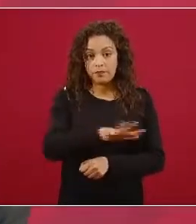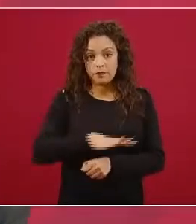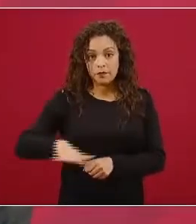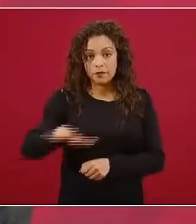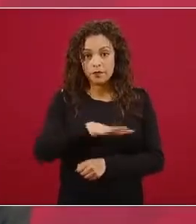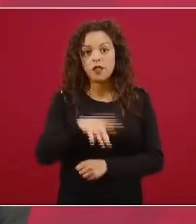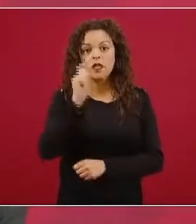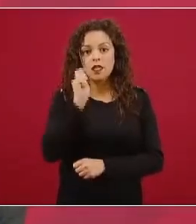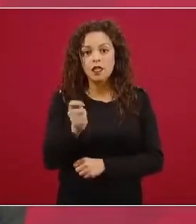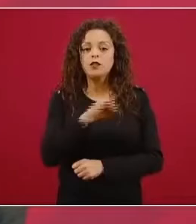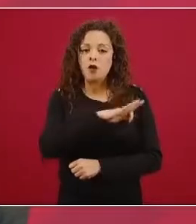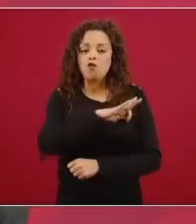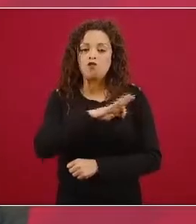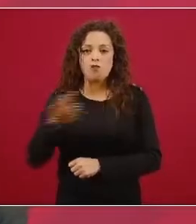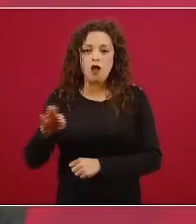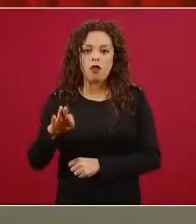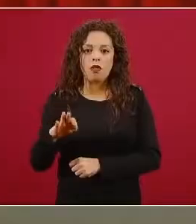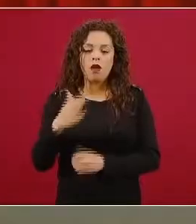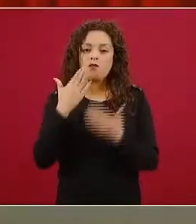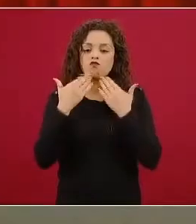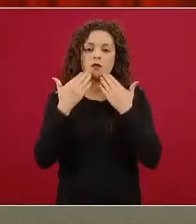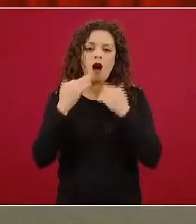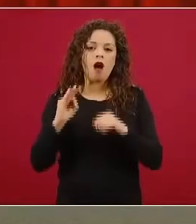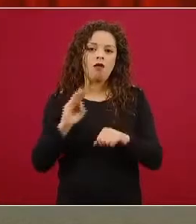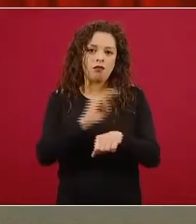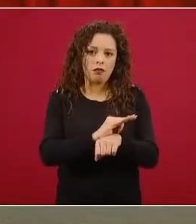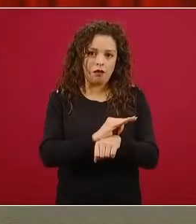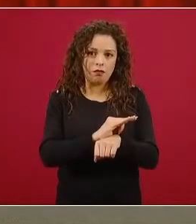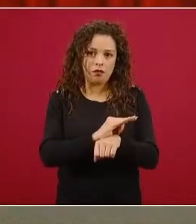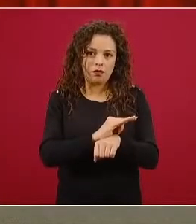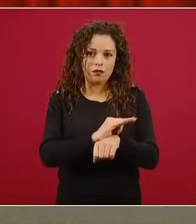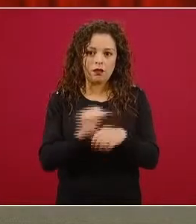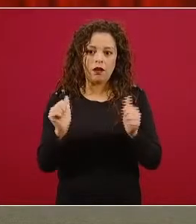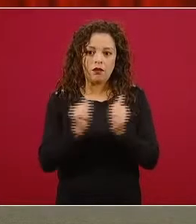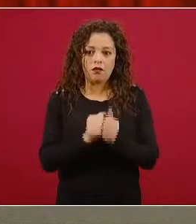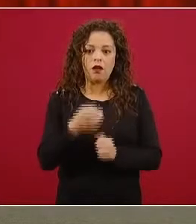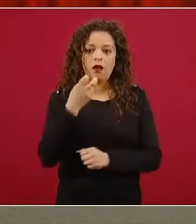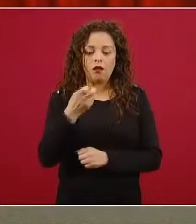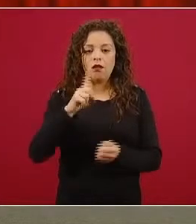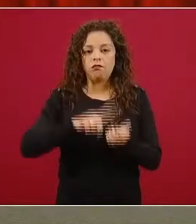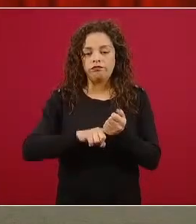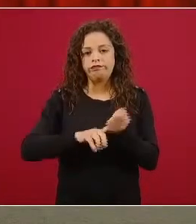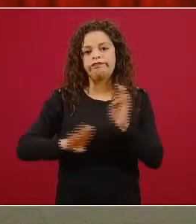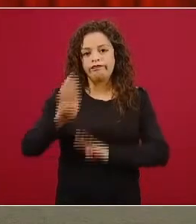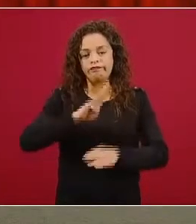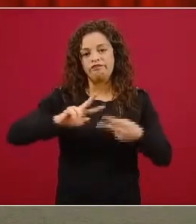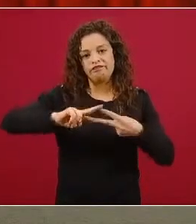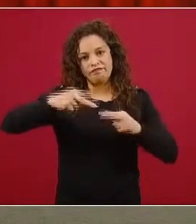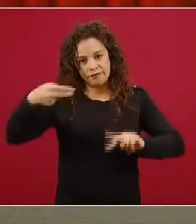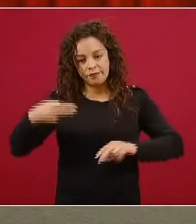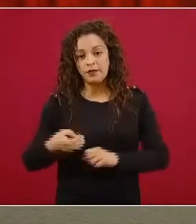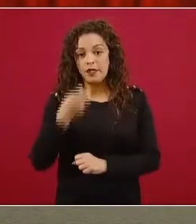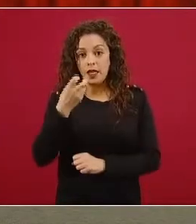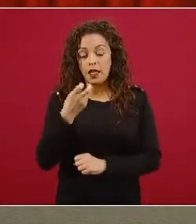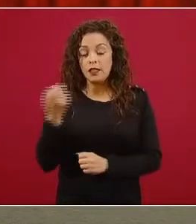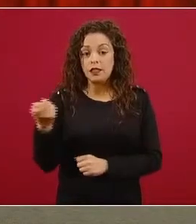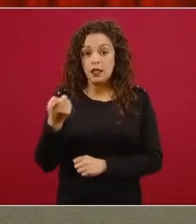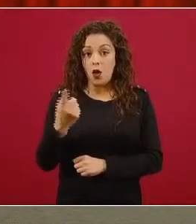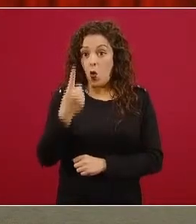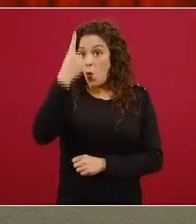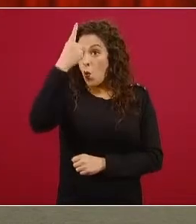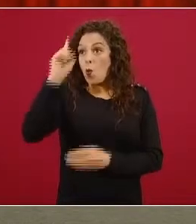población que pueden ser más vulnerables, por ejemplo, biológicamente. Y ninguna vacuna en ninguna parte del